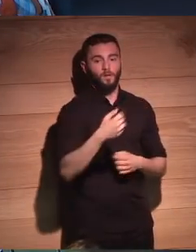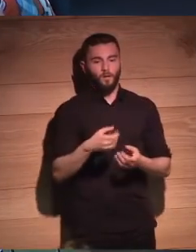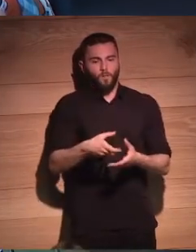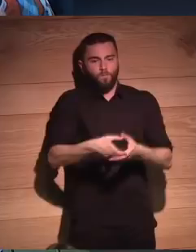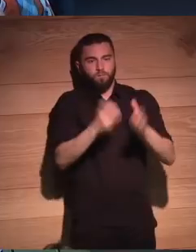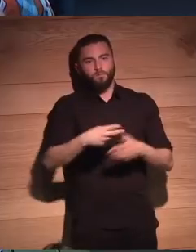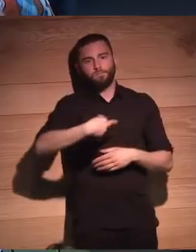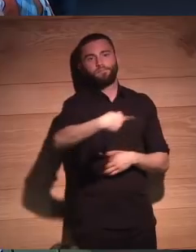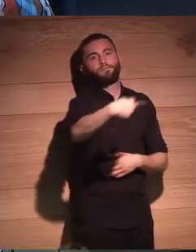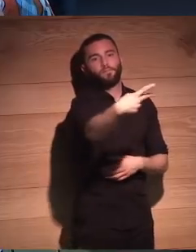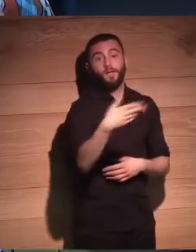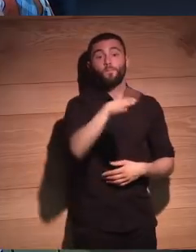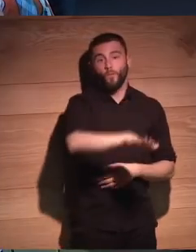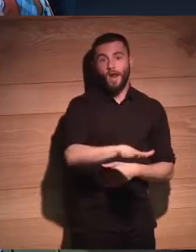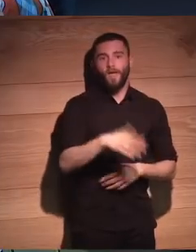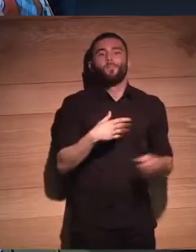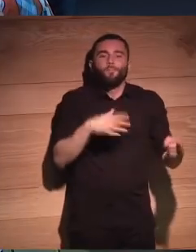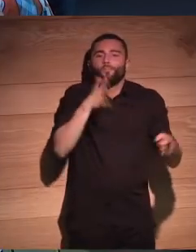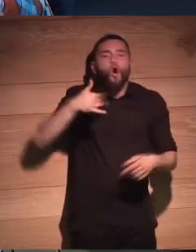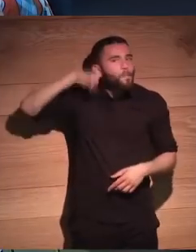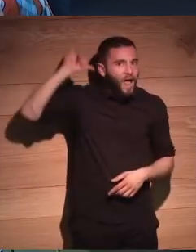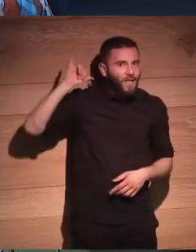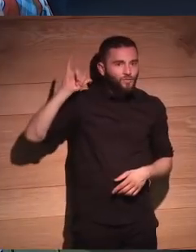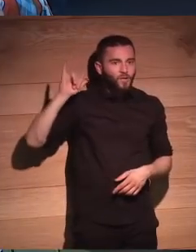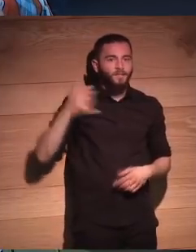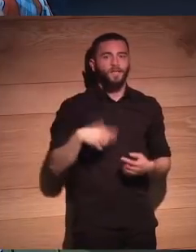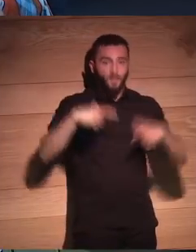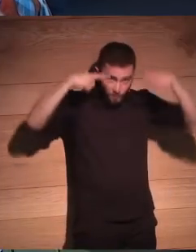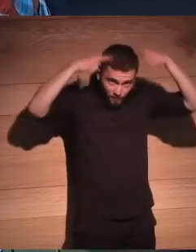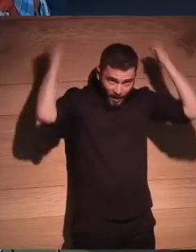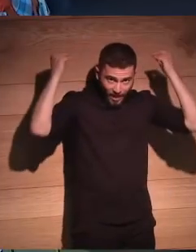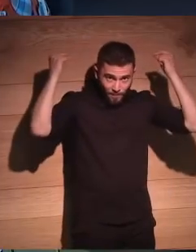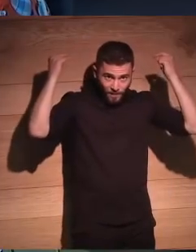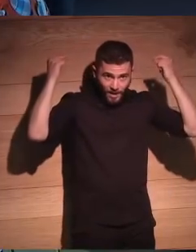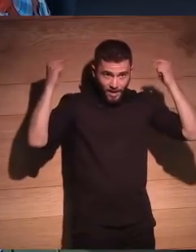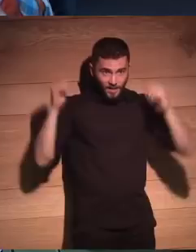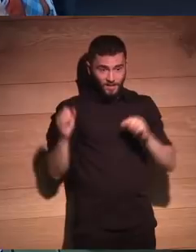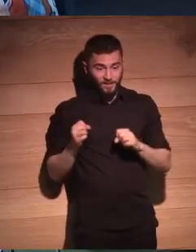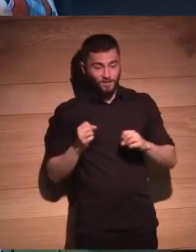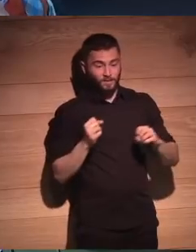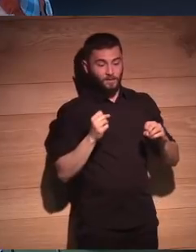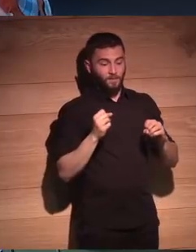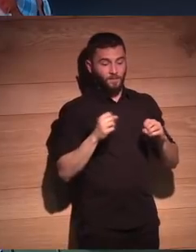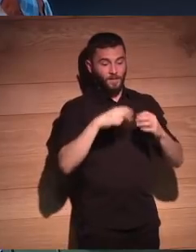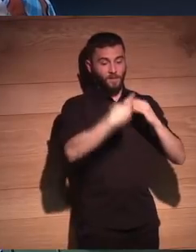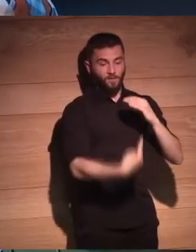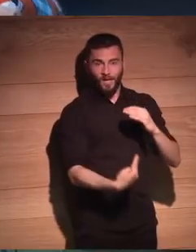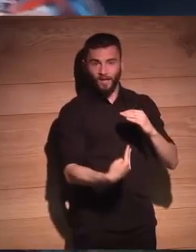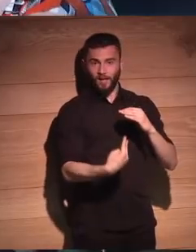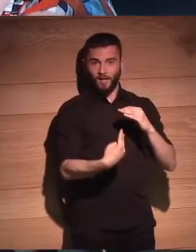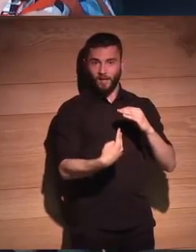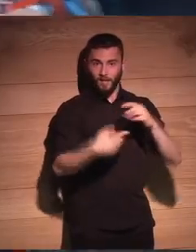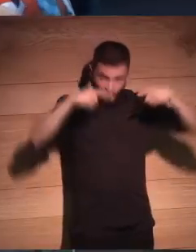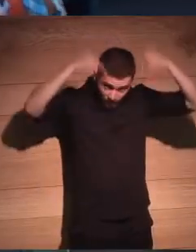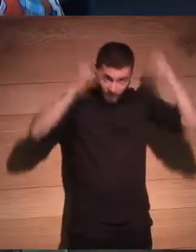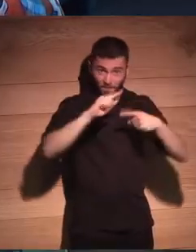suerte. No, en el número 2 o 3 le está atacando en una azotea, Batman lo tira para atrás por la azotea y muere. Es que se cae. Es decir, el primer Batman mata. El